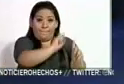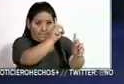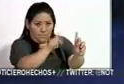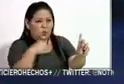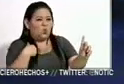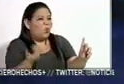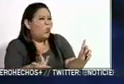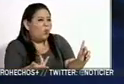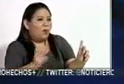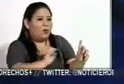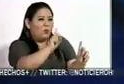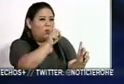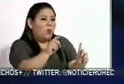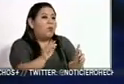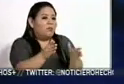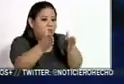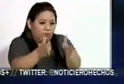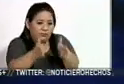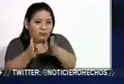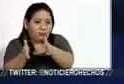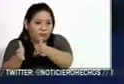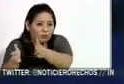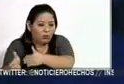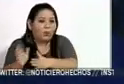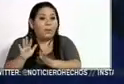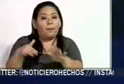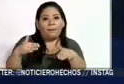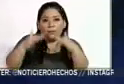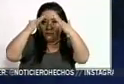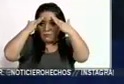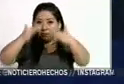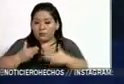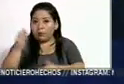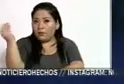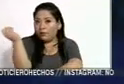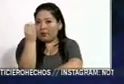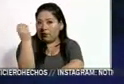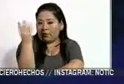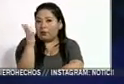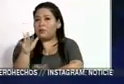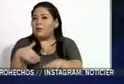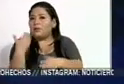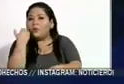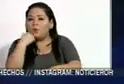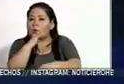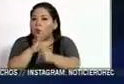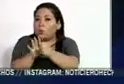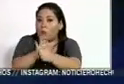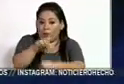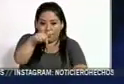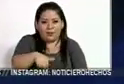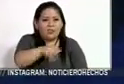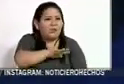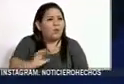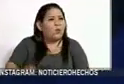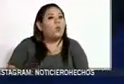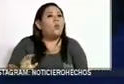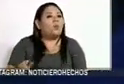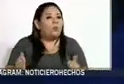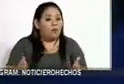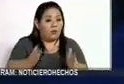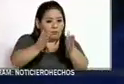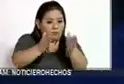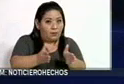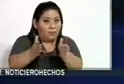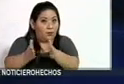¿cuáles son las etapas del COVID-19, por lo menos para atender una emergencia como la del COVID-19? ¿Y en qué etapa estamos nosotros como El Salvador? Considerando que